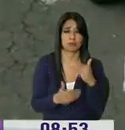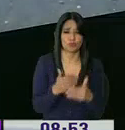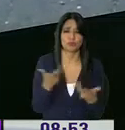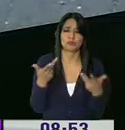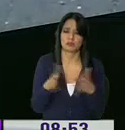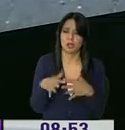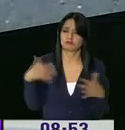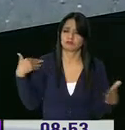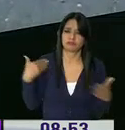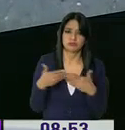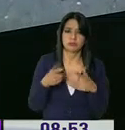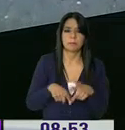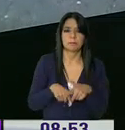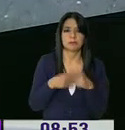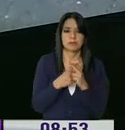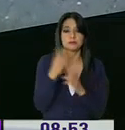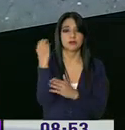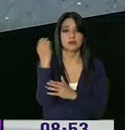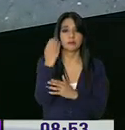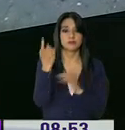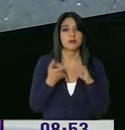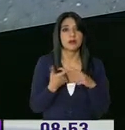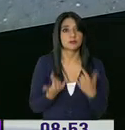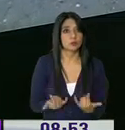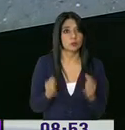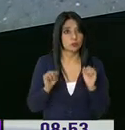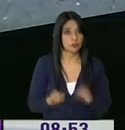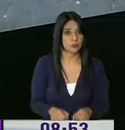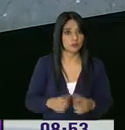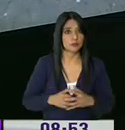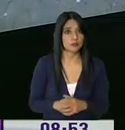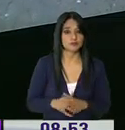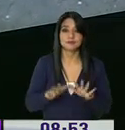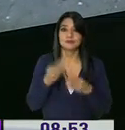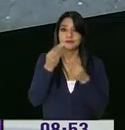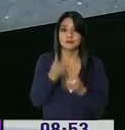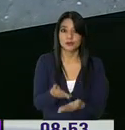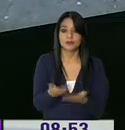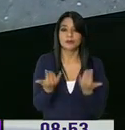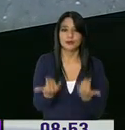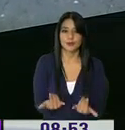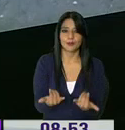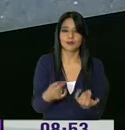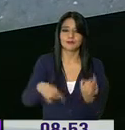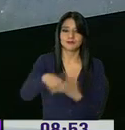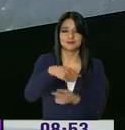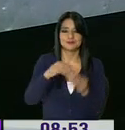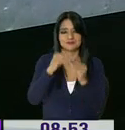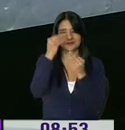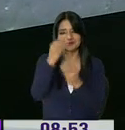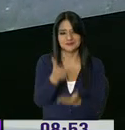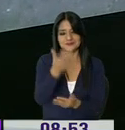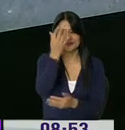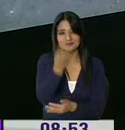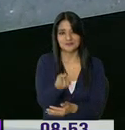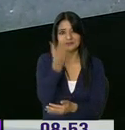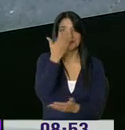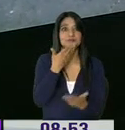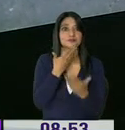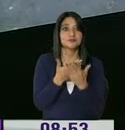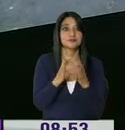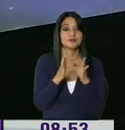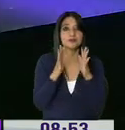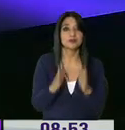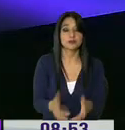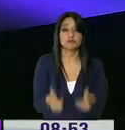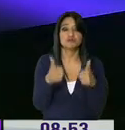dando desde el inicio del estado de emergencia. Este es nuestro reporte desde este punto. Regresamos con ustedes con más información. Buenos días. Gracias, Adri. Qué bien